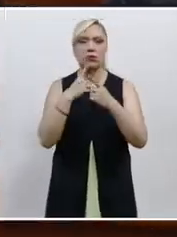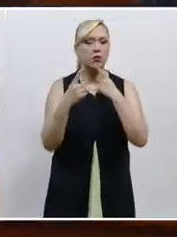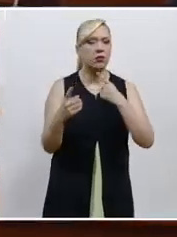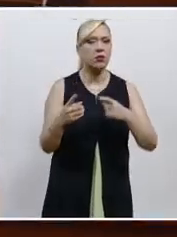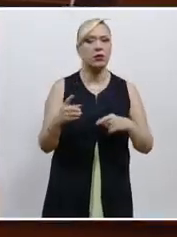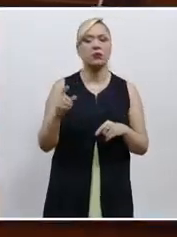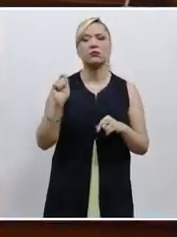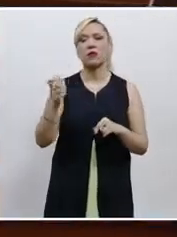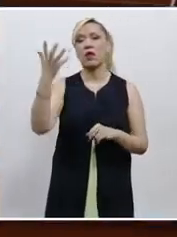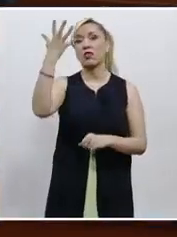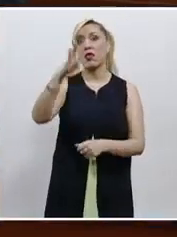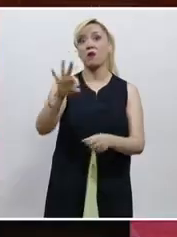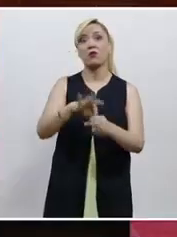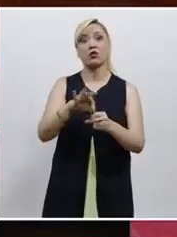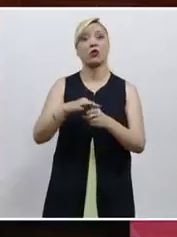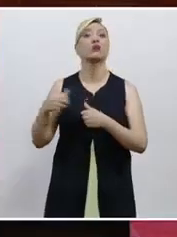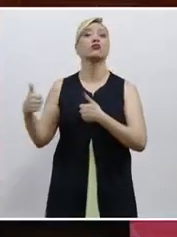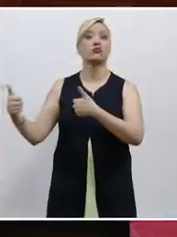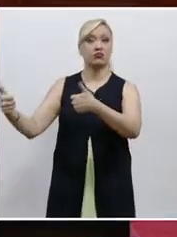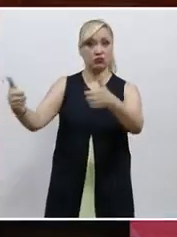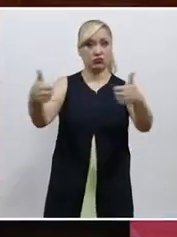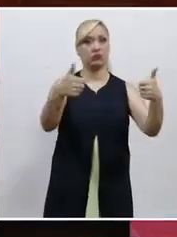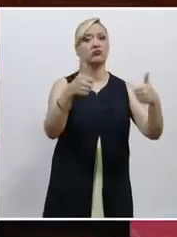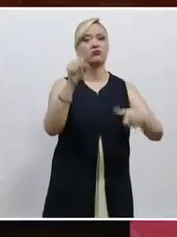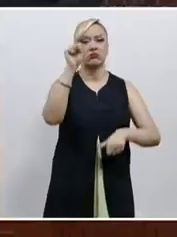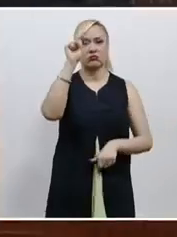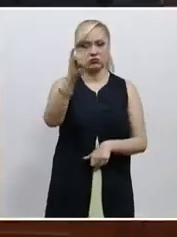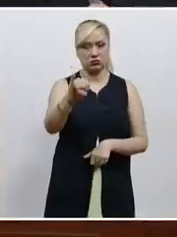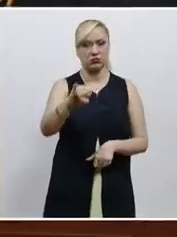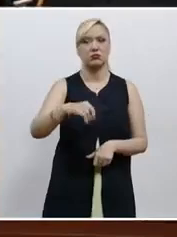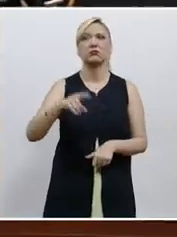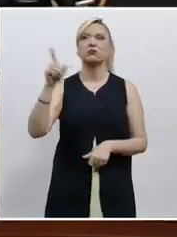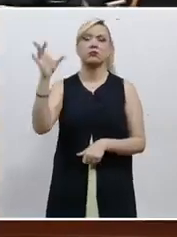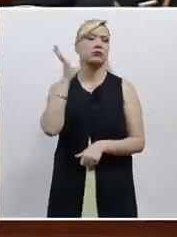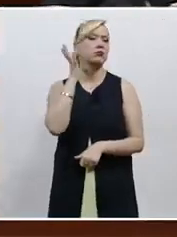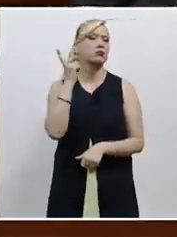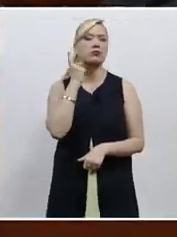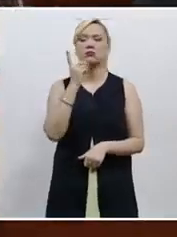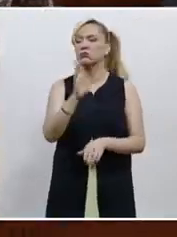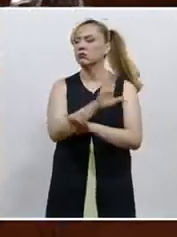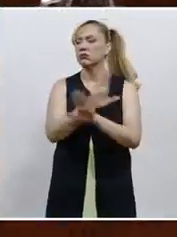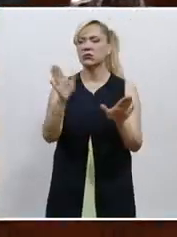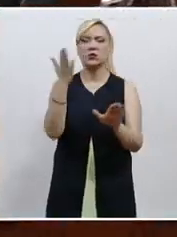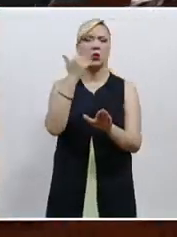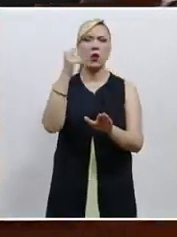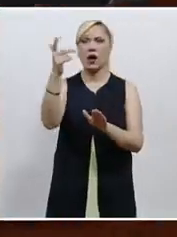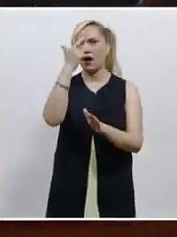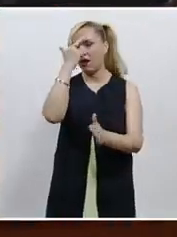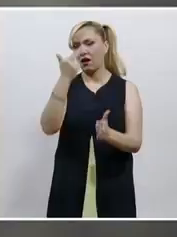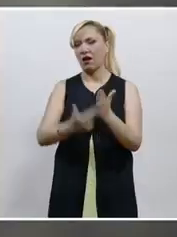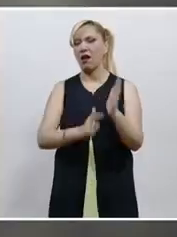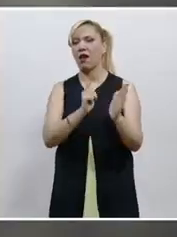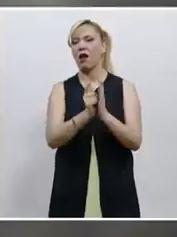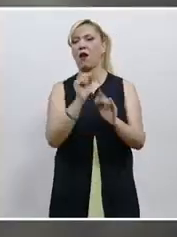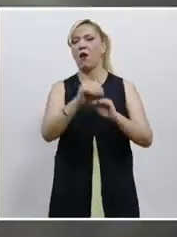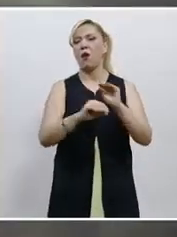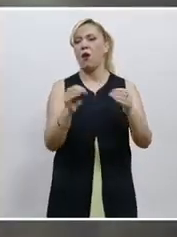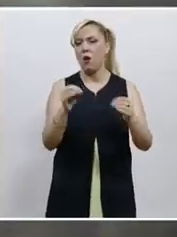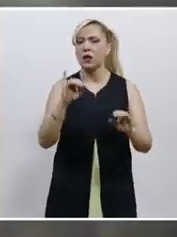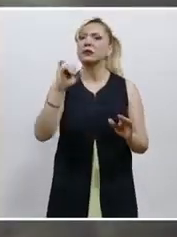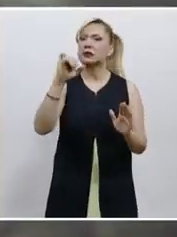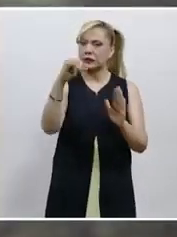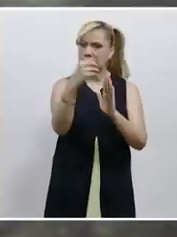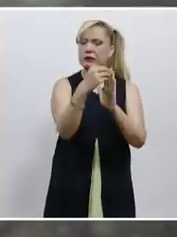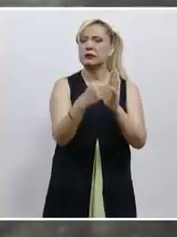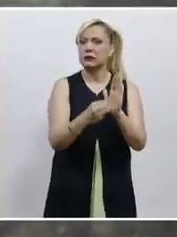por mayoría de 10 votos en uno más, que el Congreso de la Unión no incurrió en omisión legislativa, pues sí estableció disposiciones que regulaban